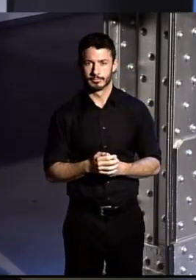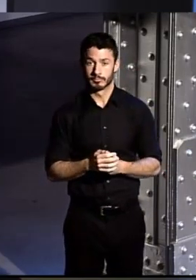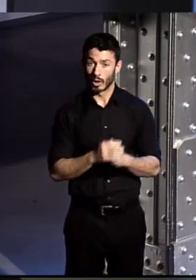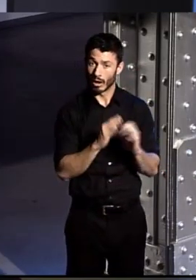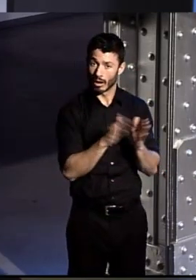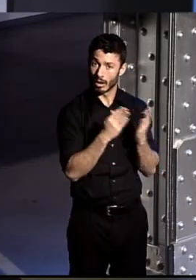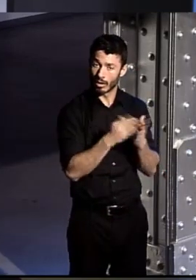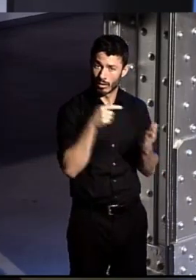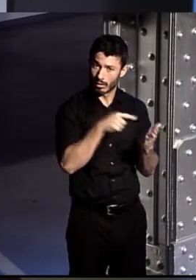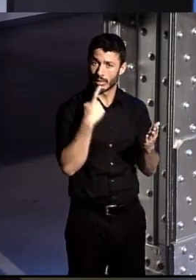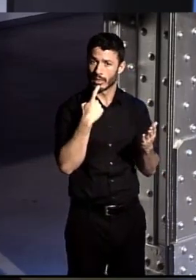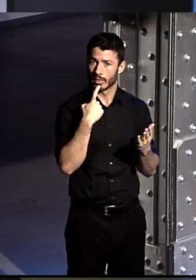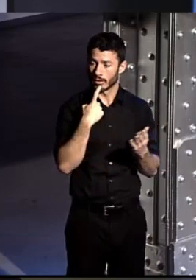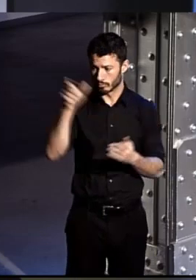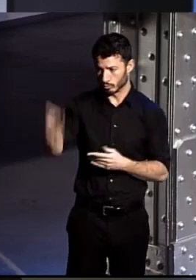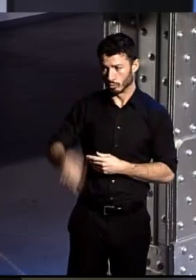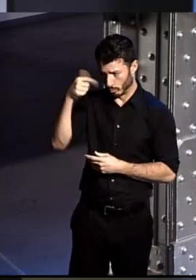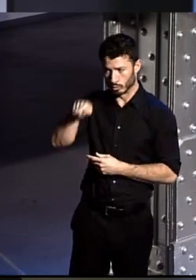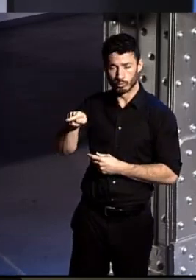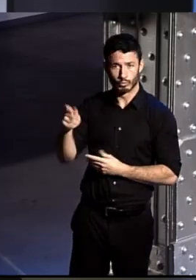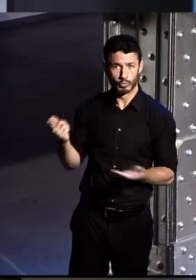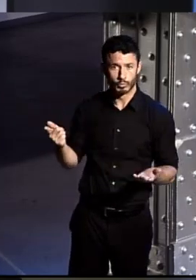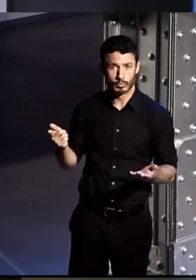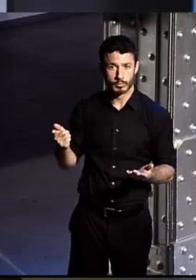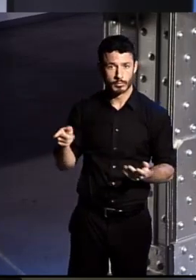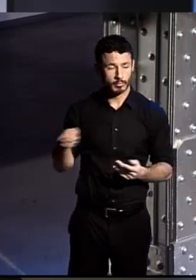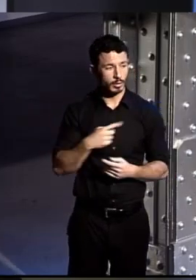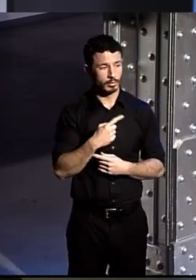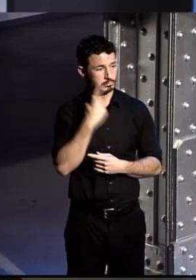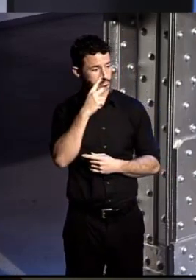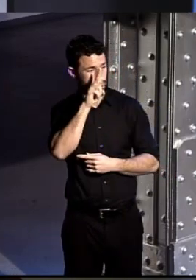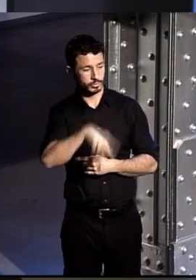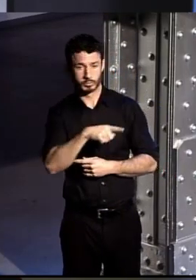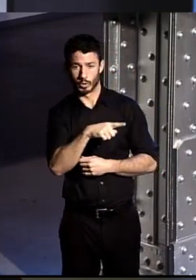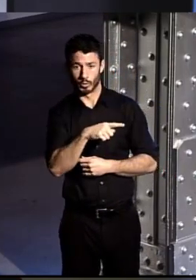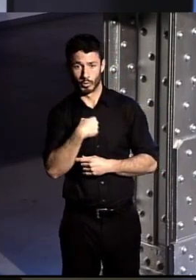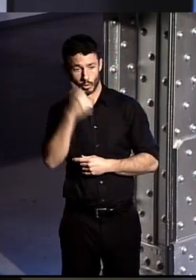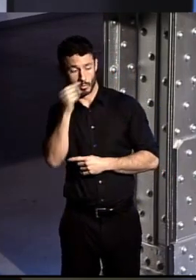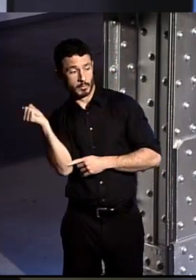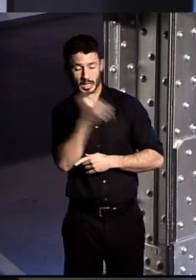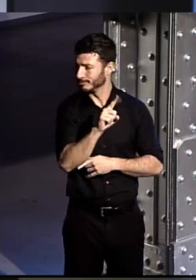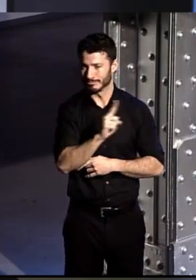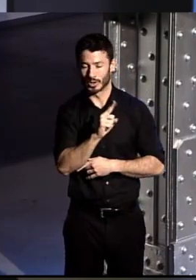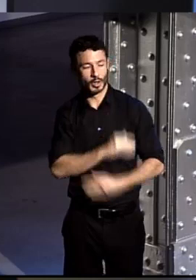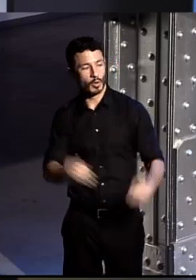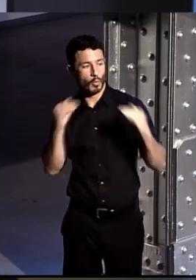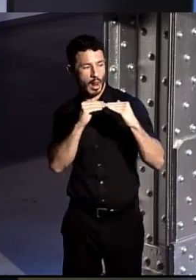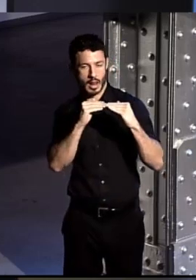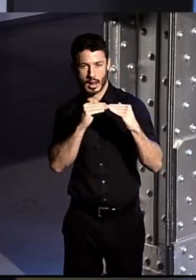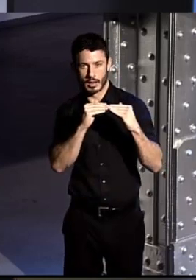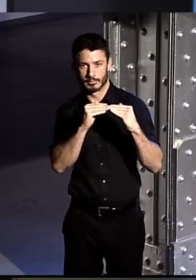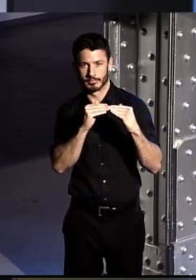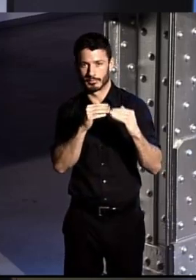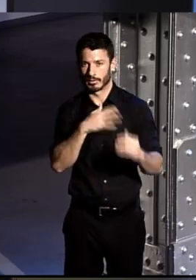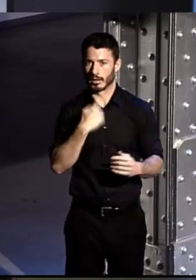en la que ella le dice, bueno, tú eres el hombre. Y él, con todo el reconocimiento, le dice, no más que tú. Con lo cual vemos que hay una